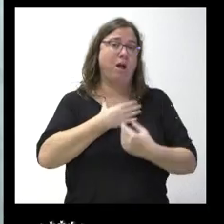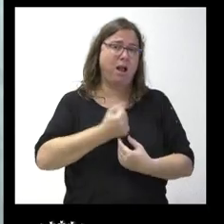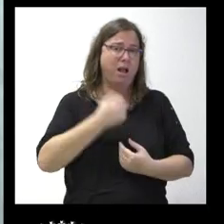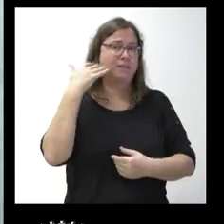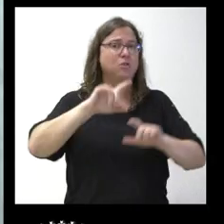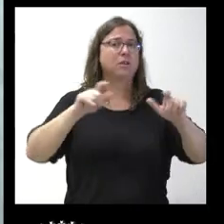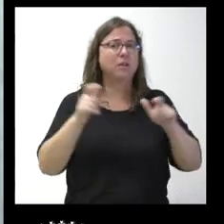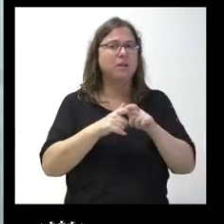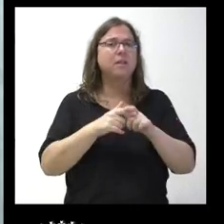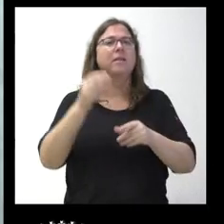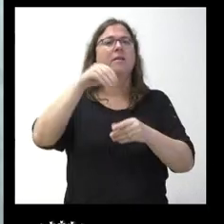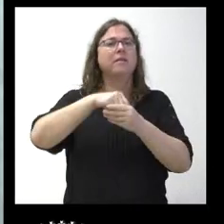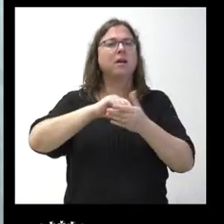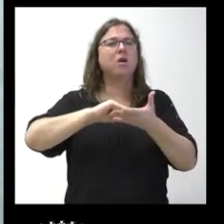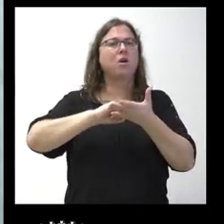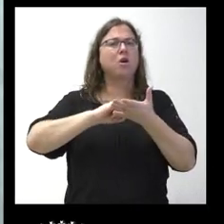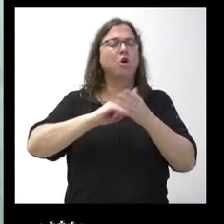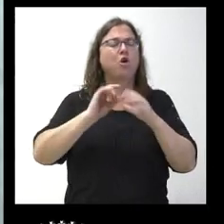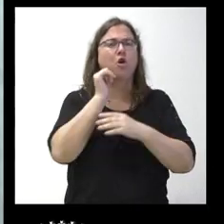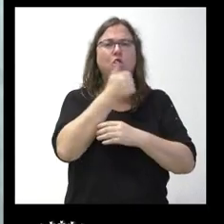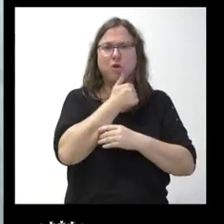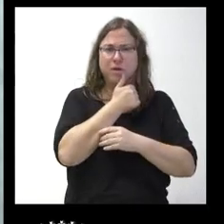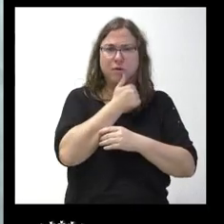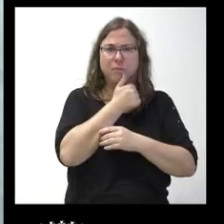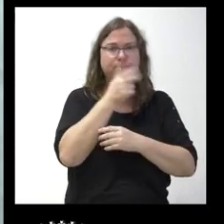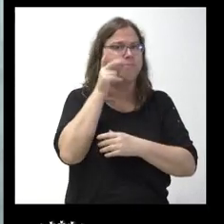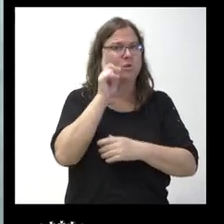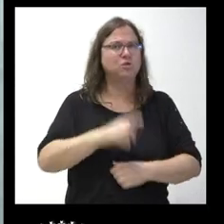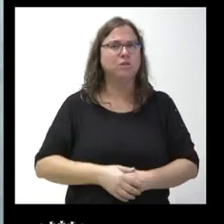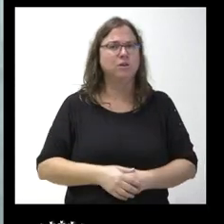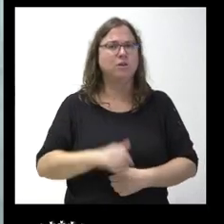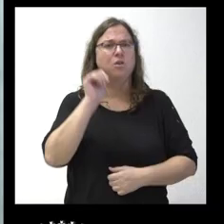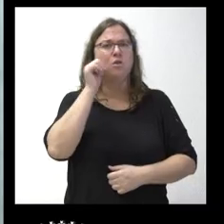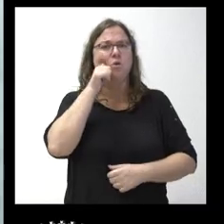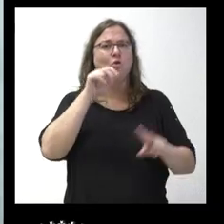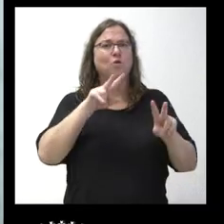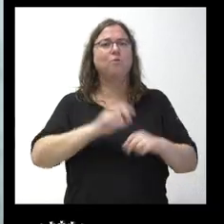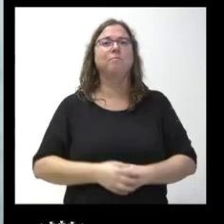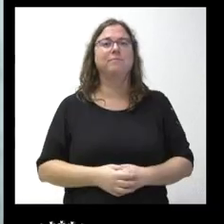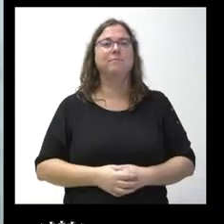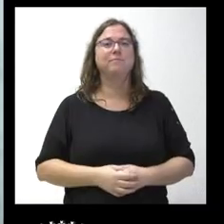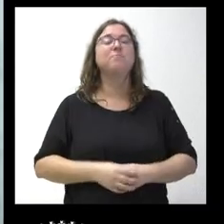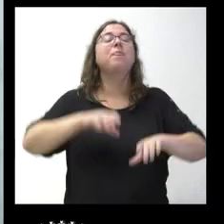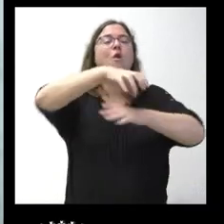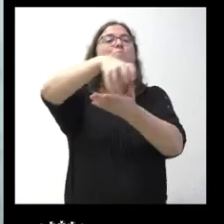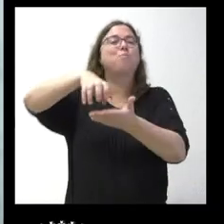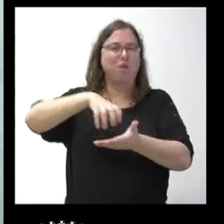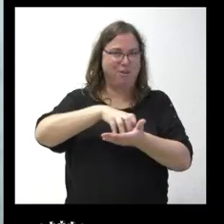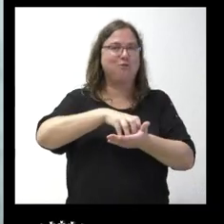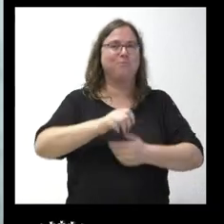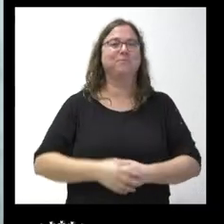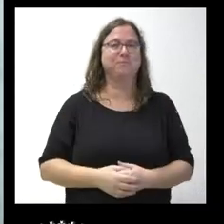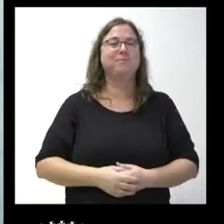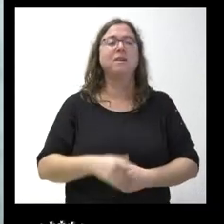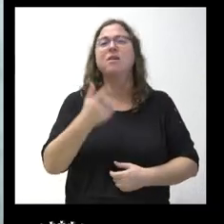el polígono de valcorba a la redil no sé si nos puede explicar Cuáles son los trámites necesarios para que esto suceda